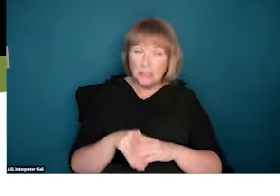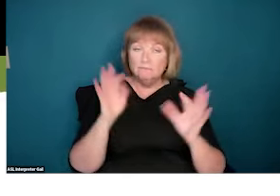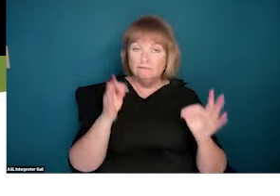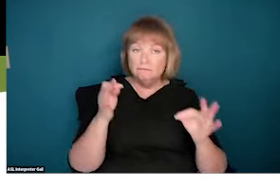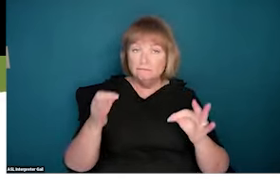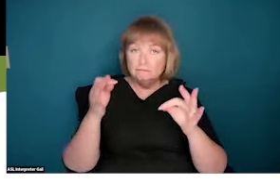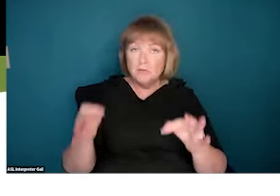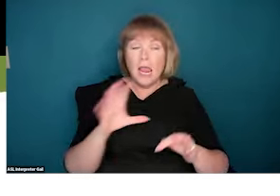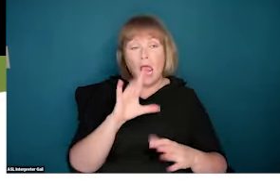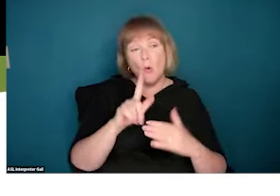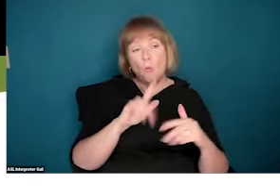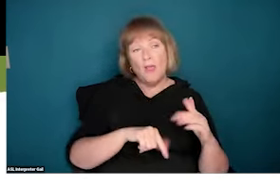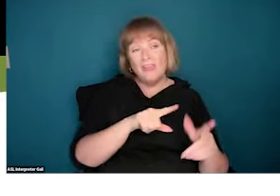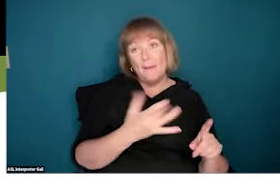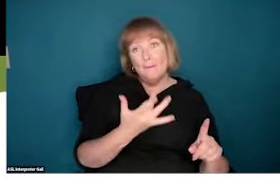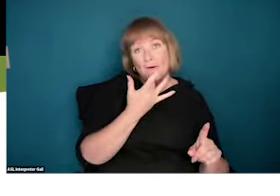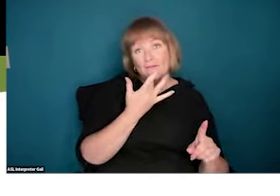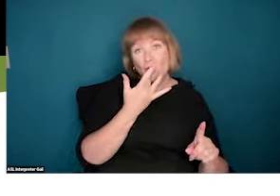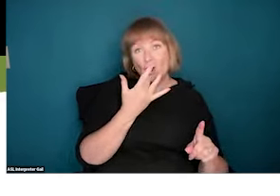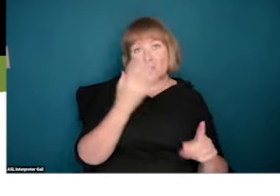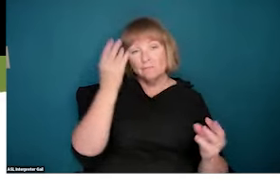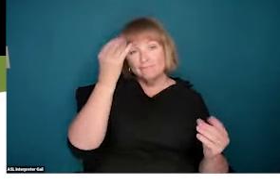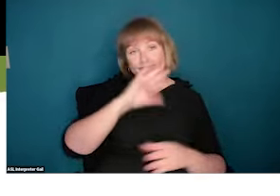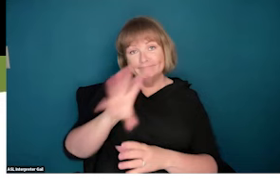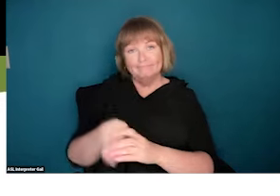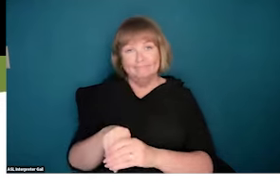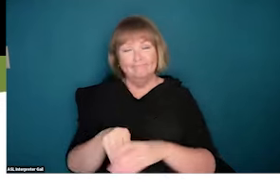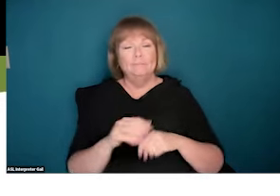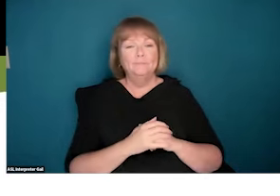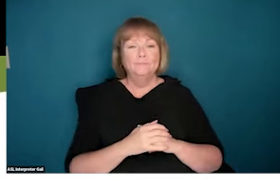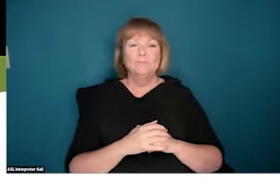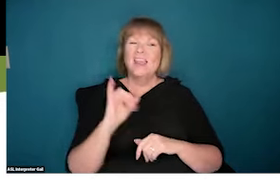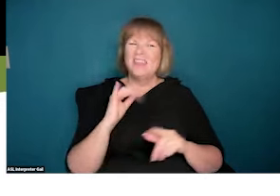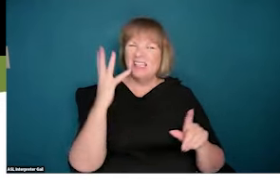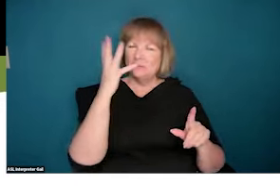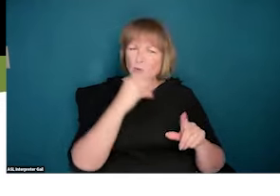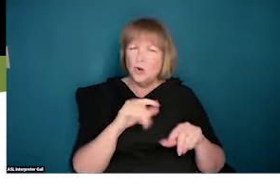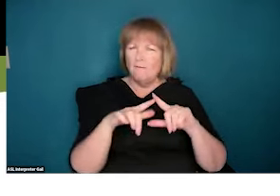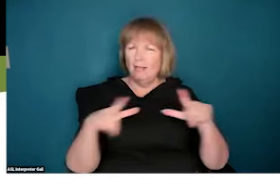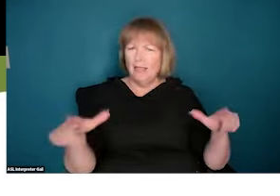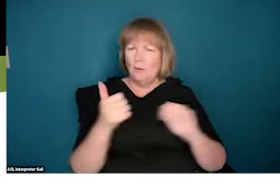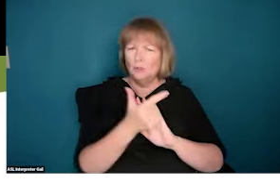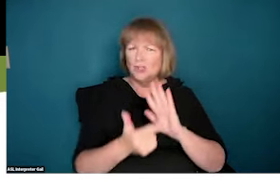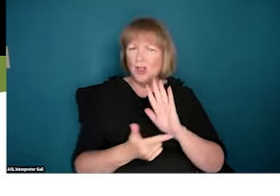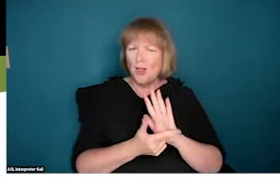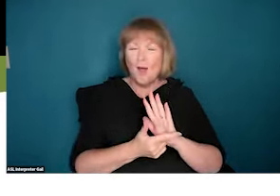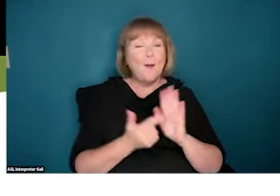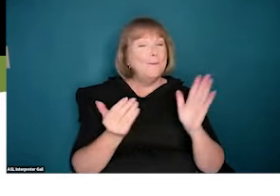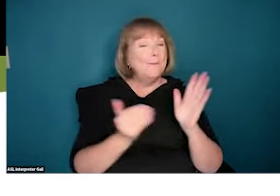promover la mayor integración posible de este individuo dentro de su comunidad. Hacer unos